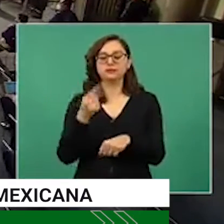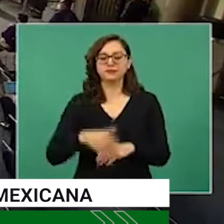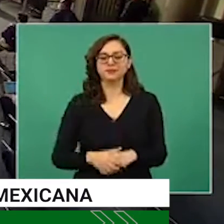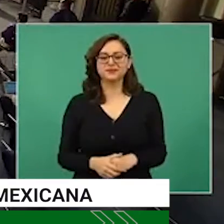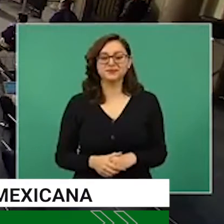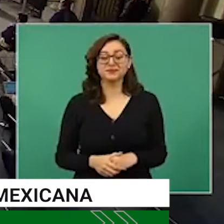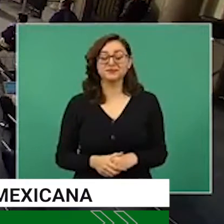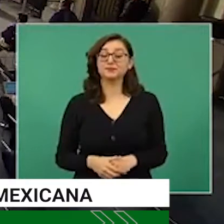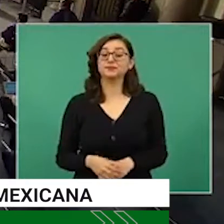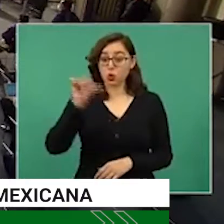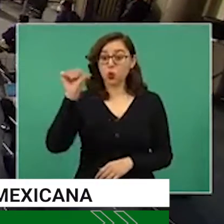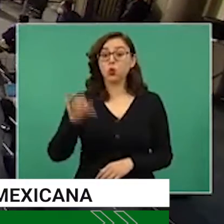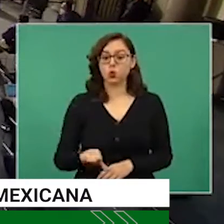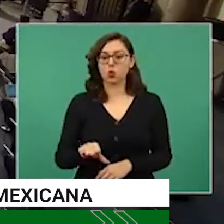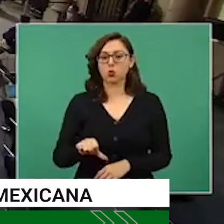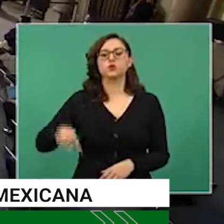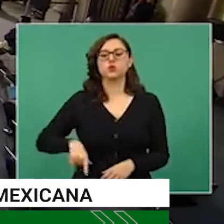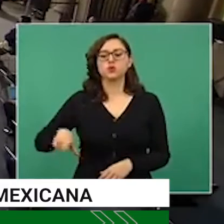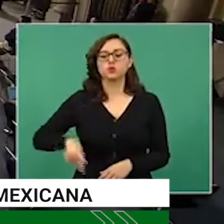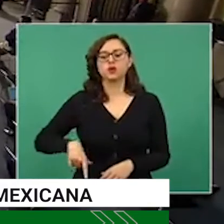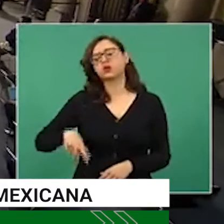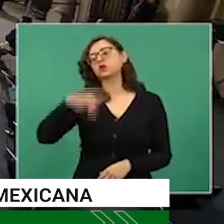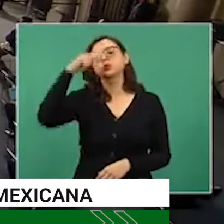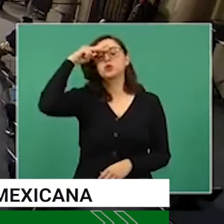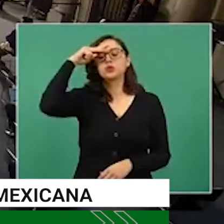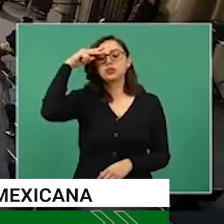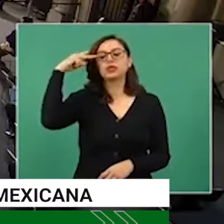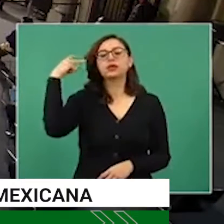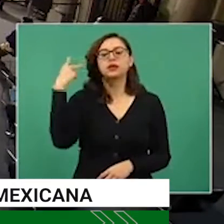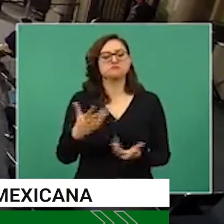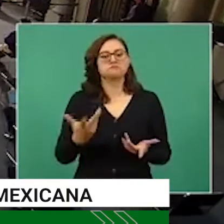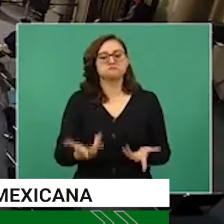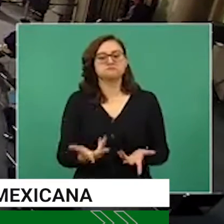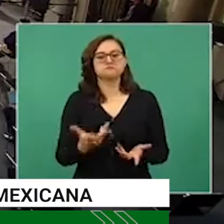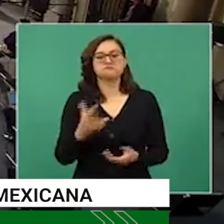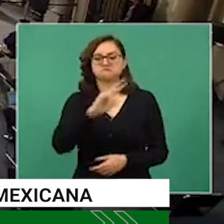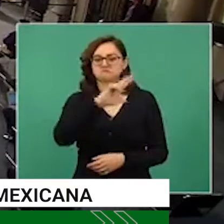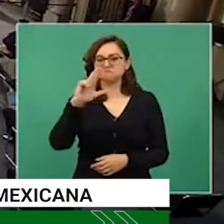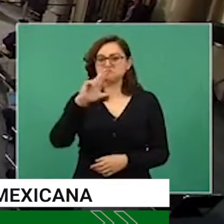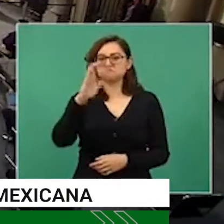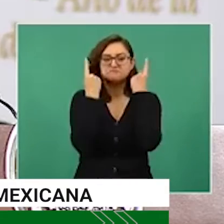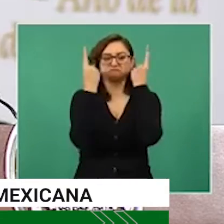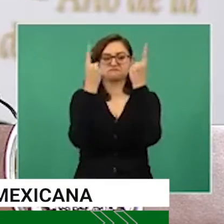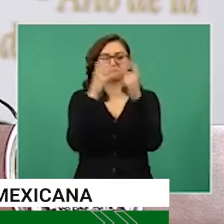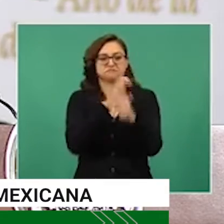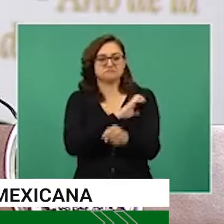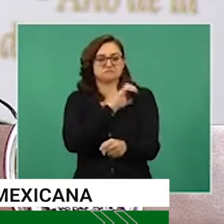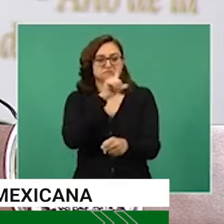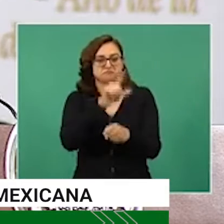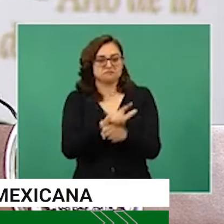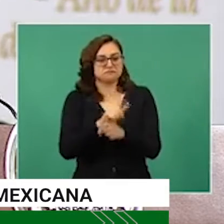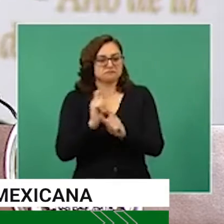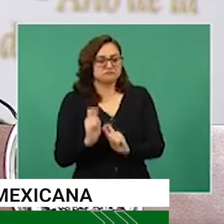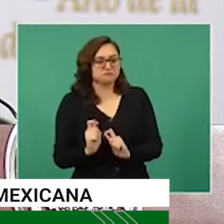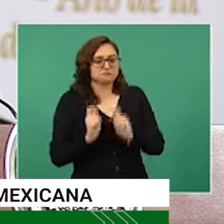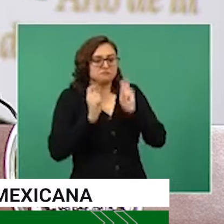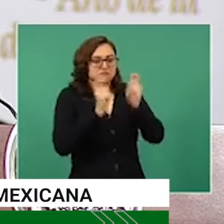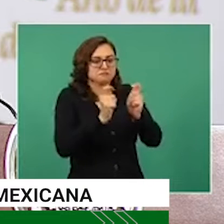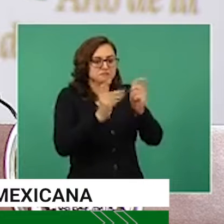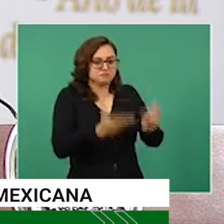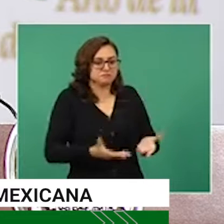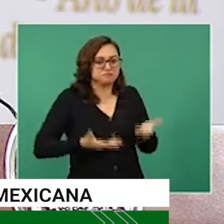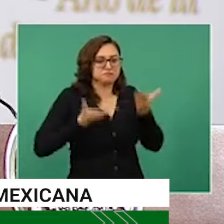El gobierno de México haga un reconocimiento especial a Jean Yves